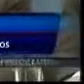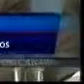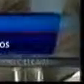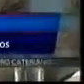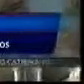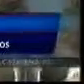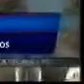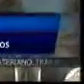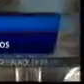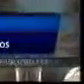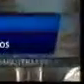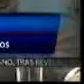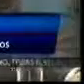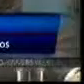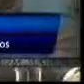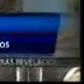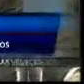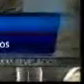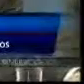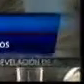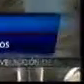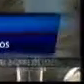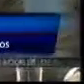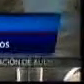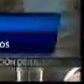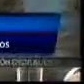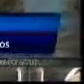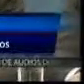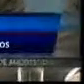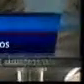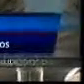por la existencia de esta